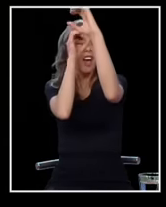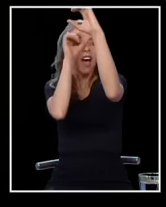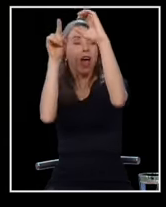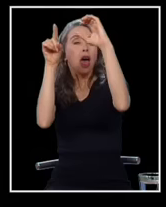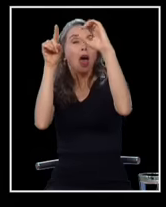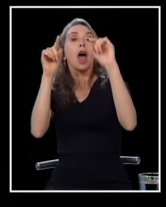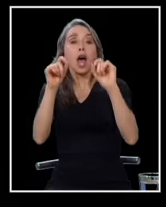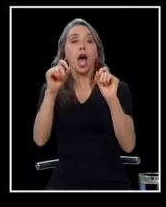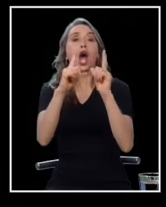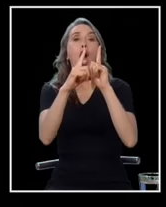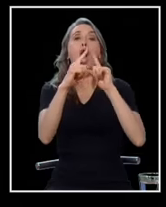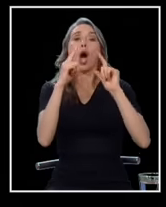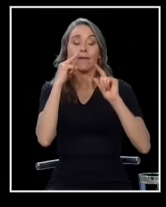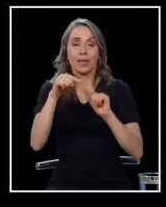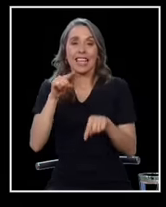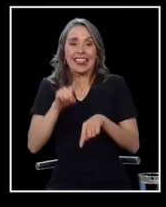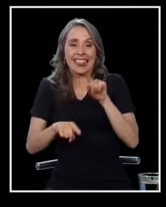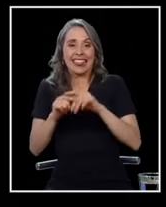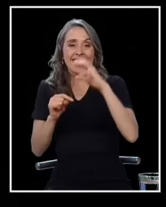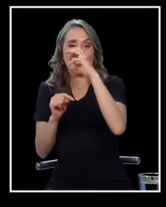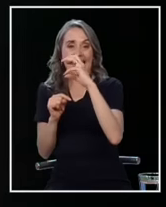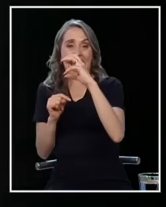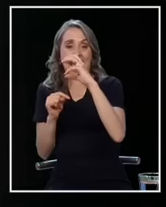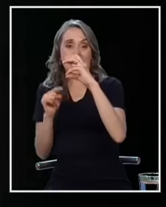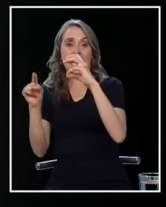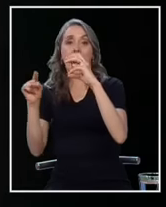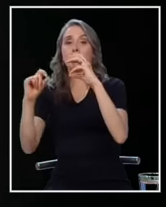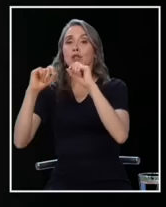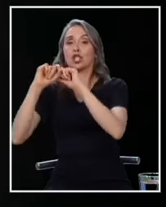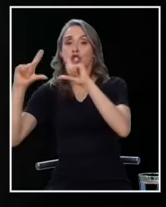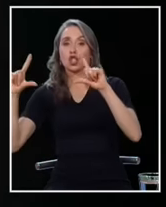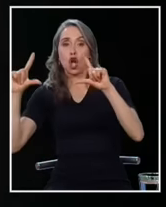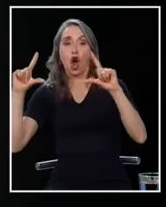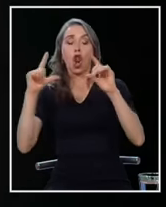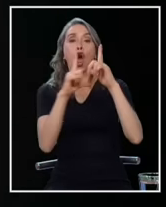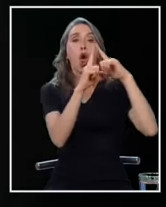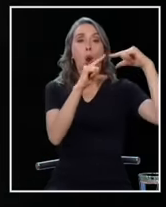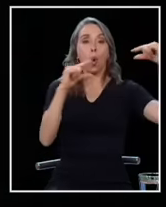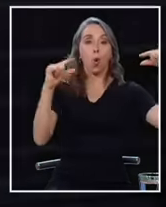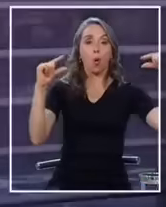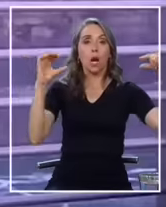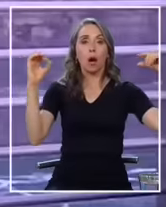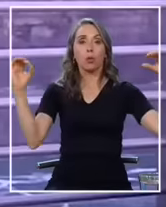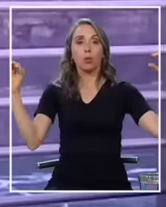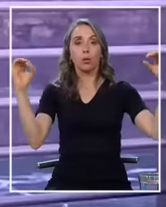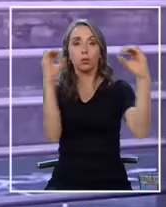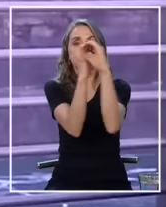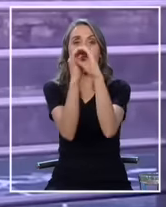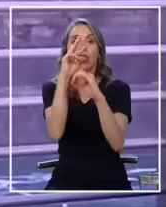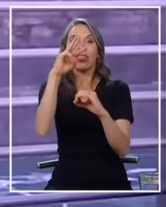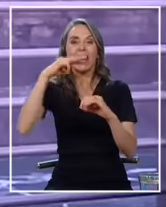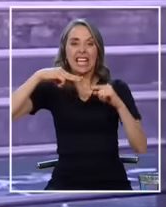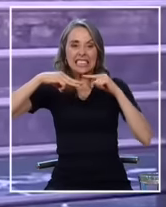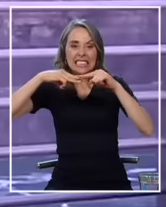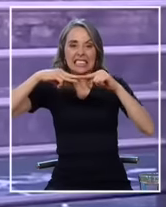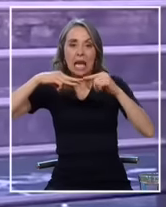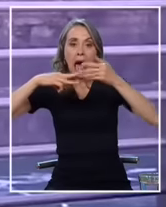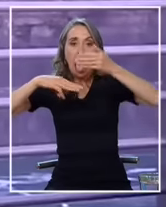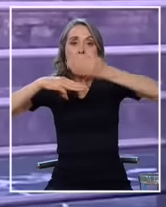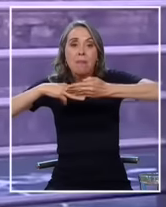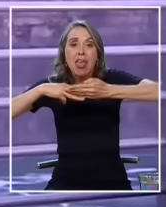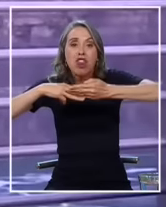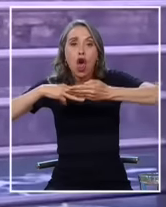se interpone entre la Tierra y el Sol, ocultándolo completamente a nuestra vista. No creo que haya otro como este